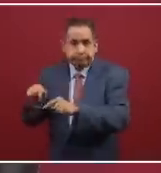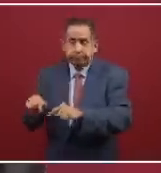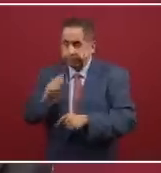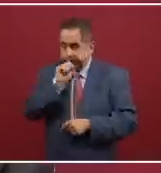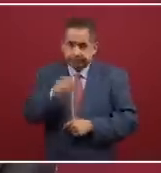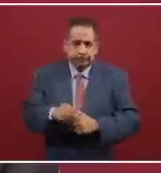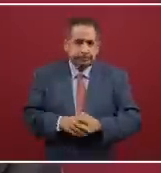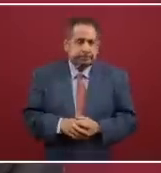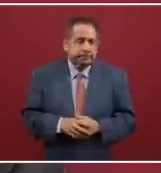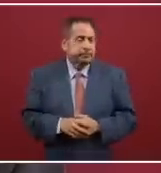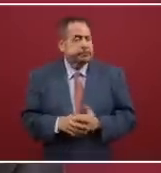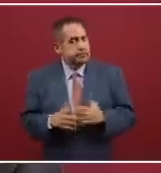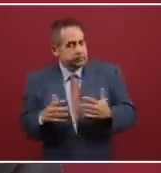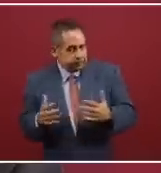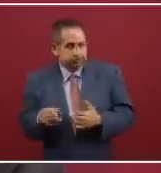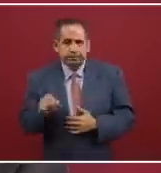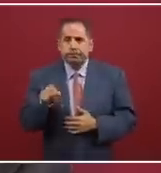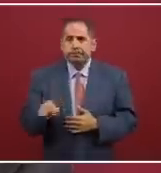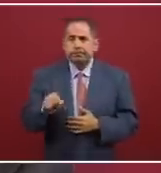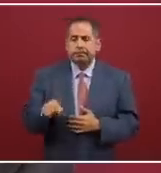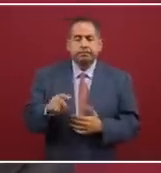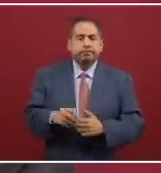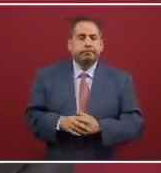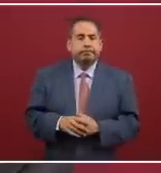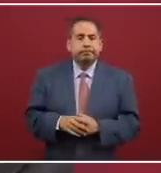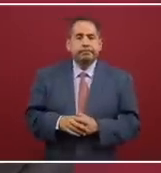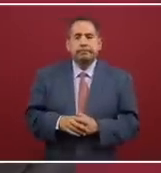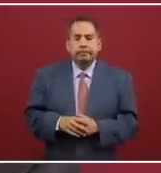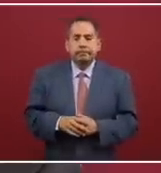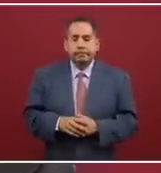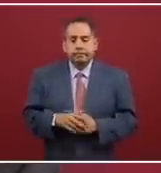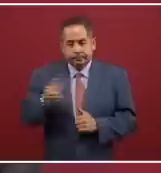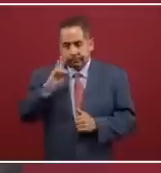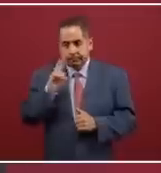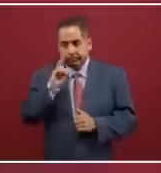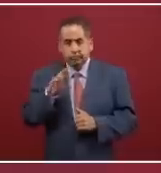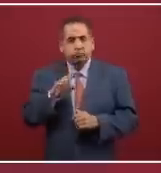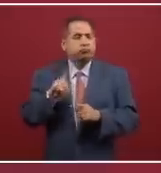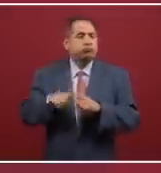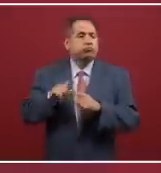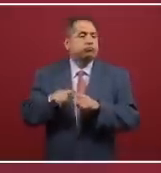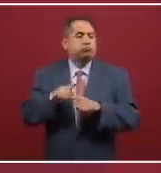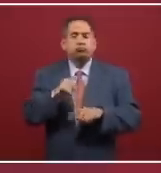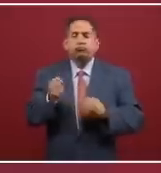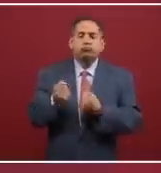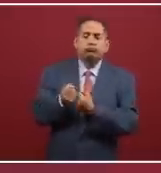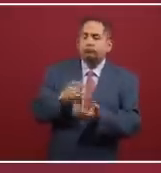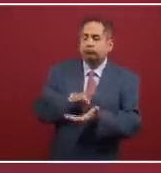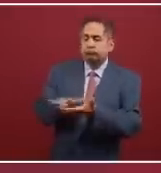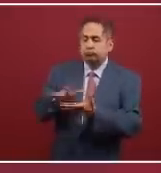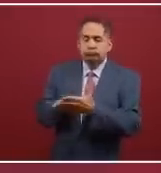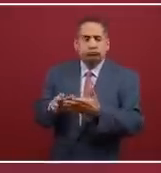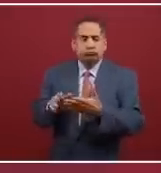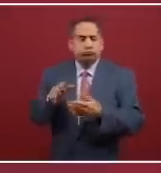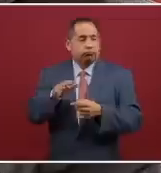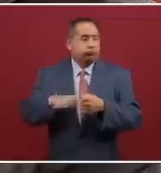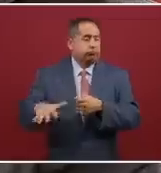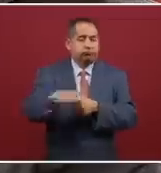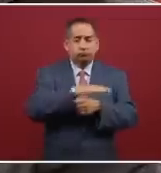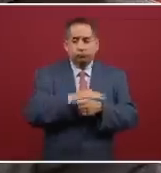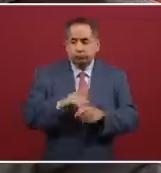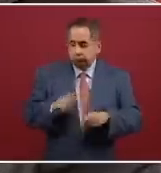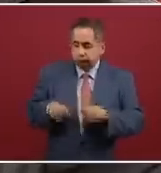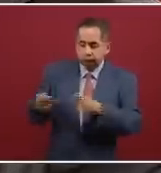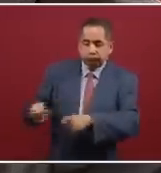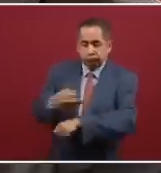y ahí hay que ver pues los respaldos de carácter social a las familias